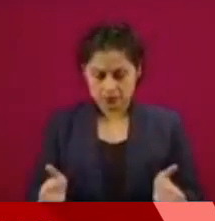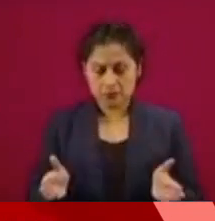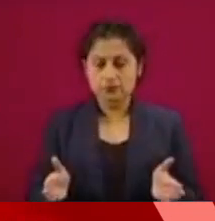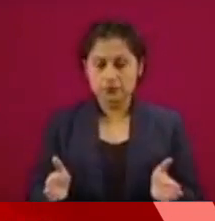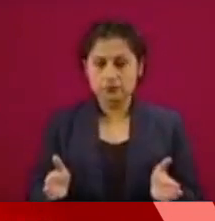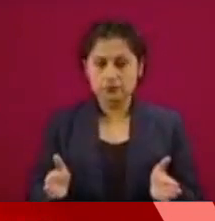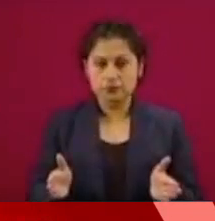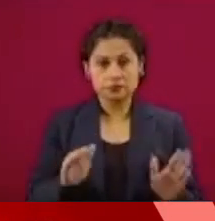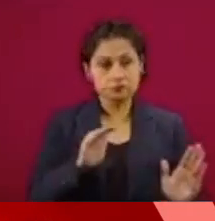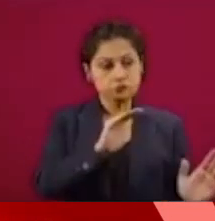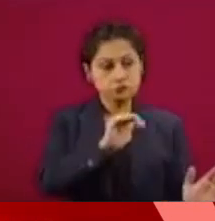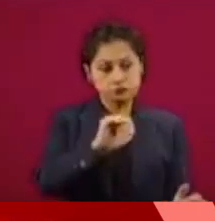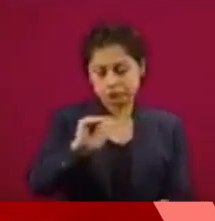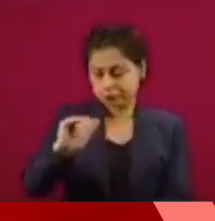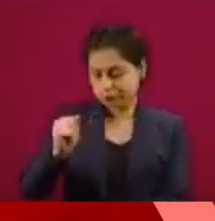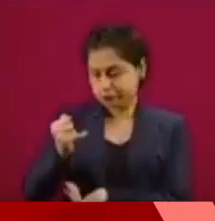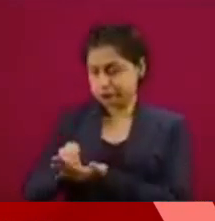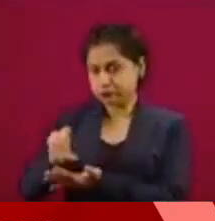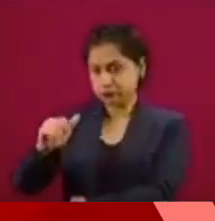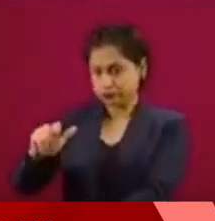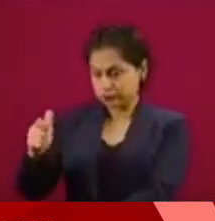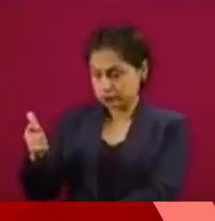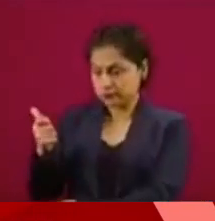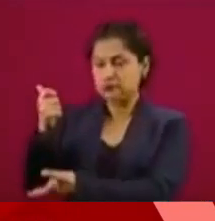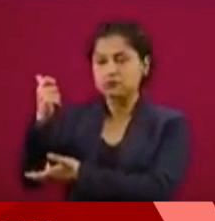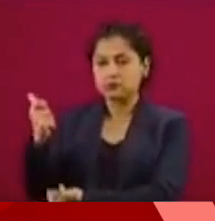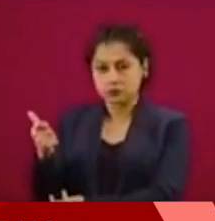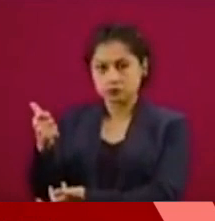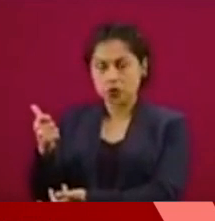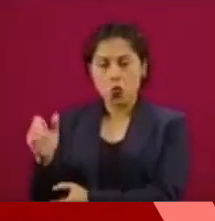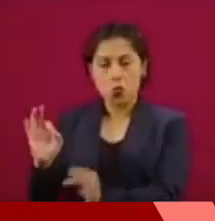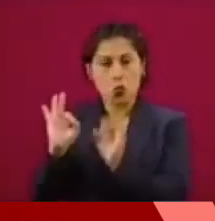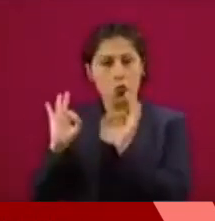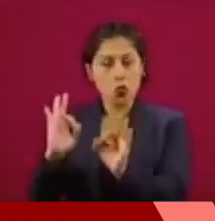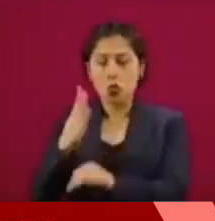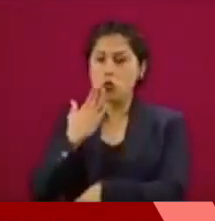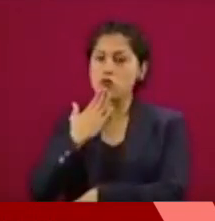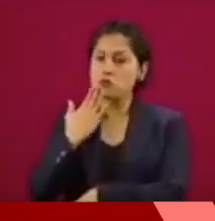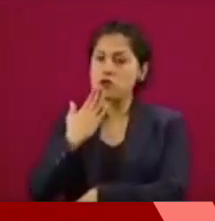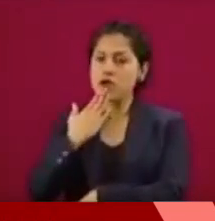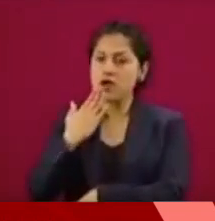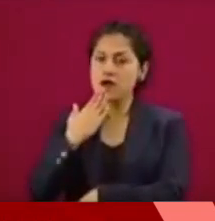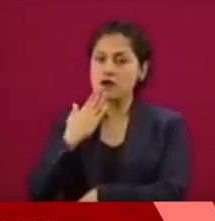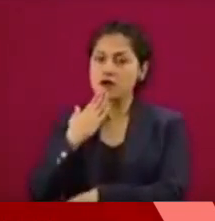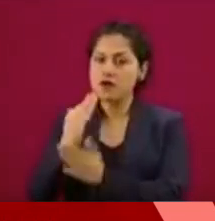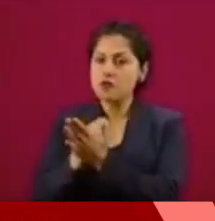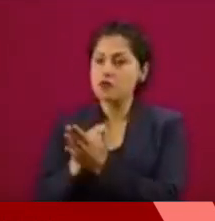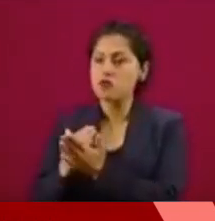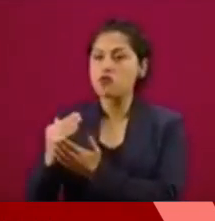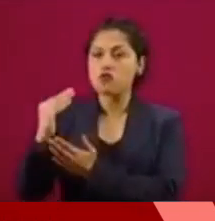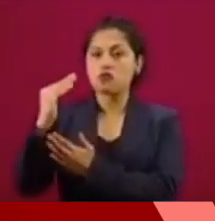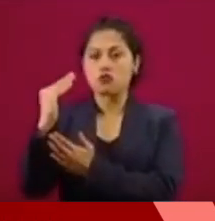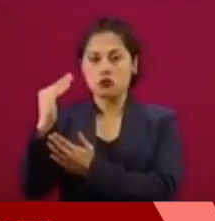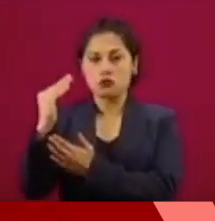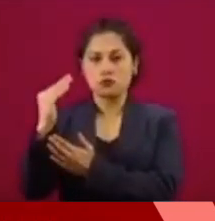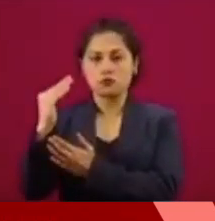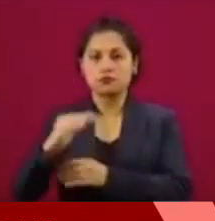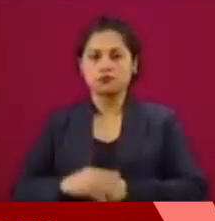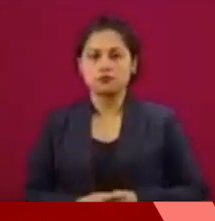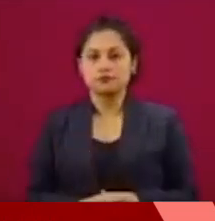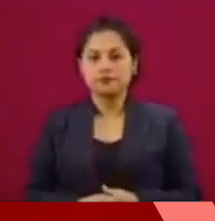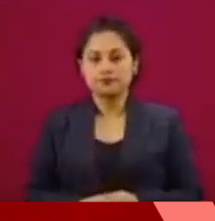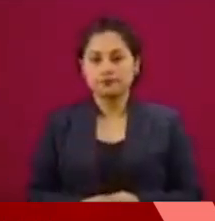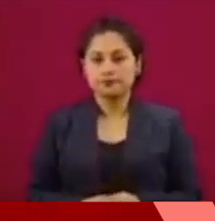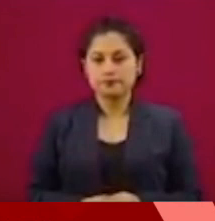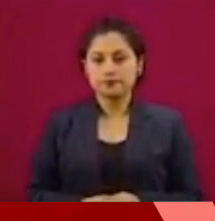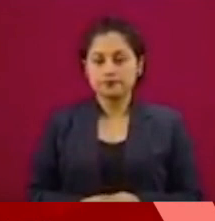estamos arriba en recaudación en términos reales.